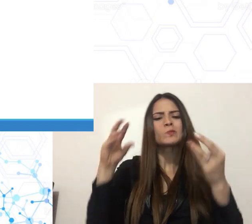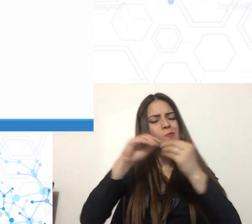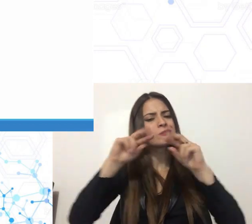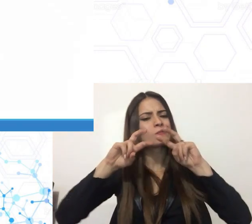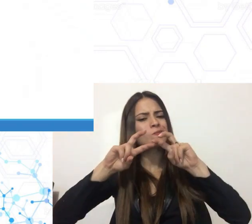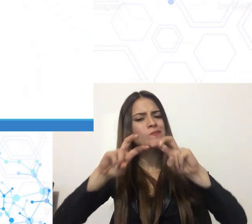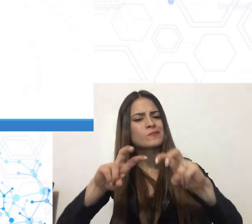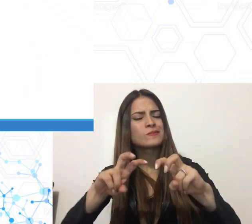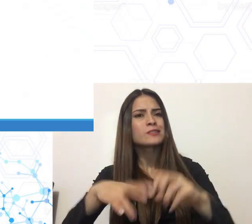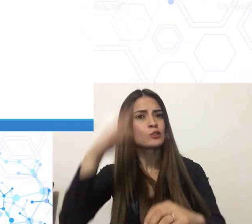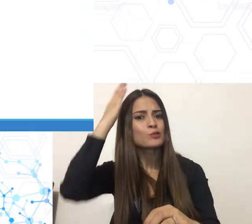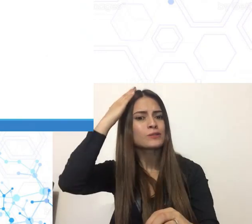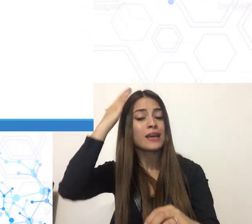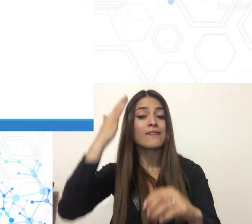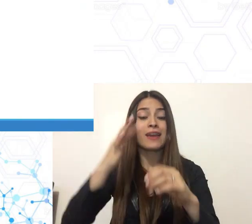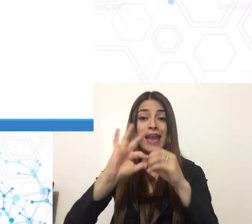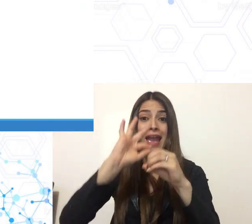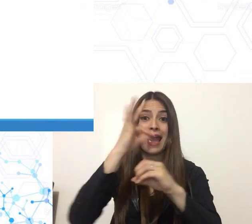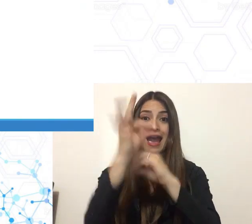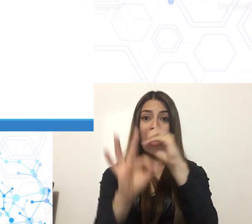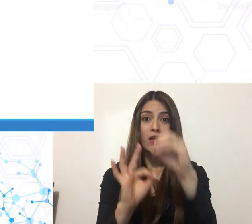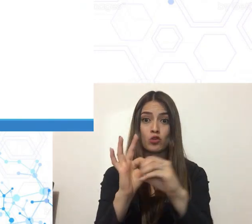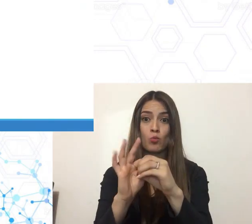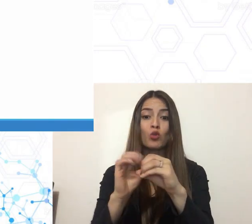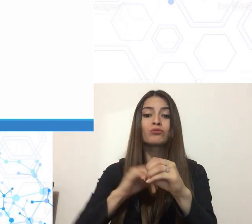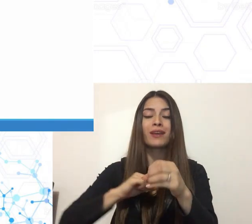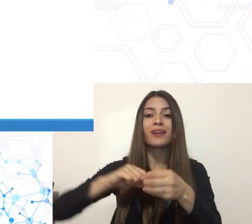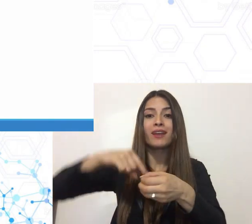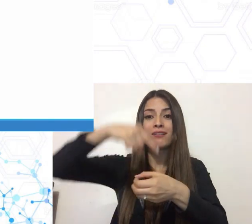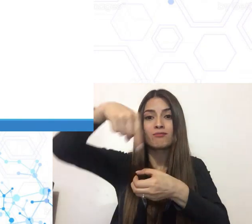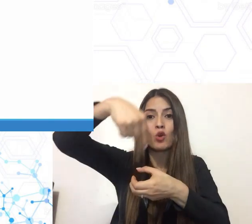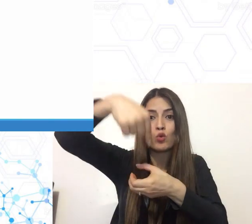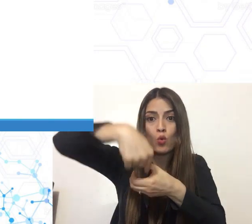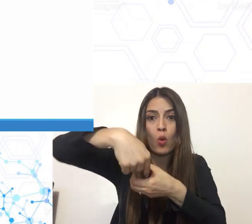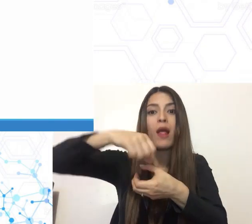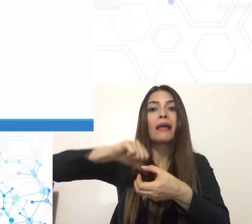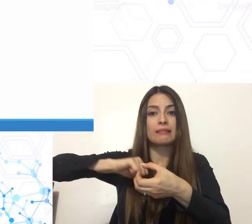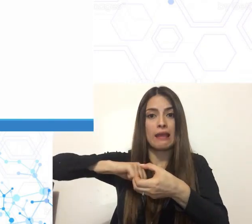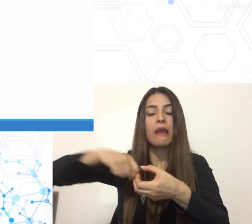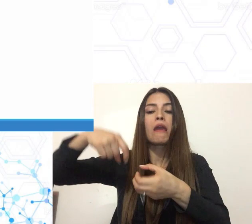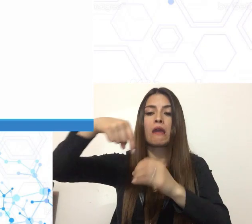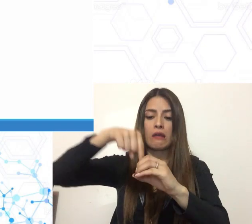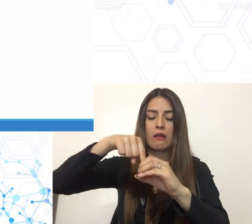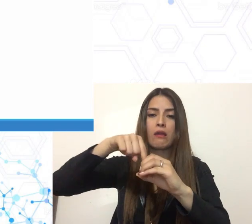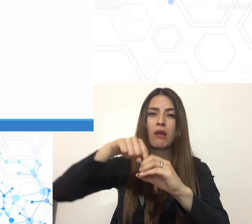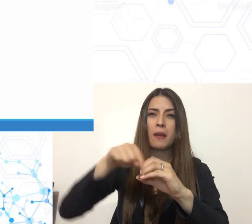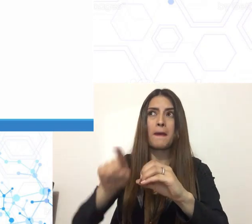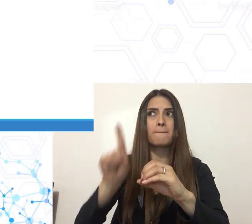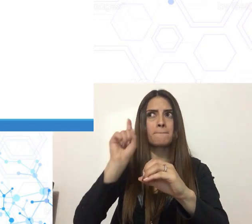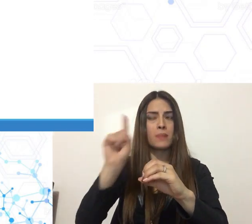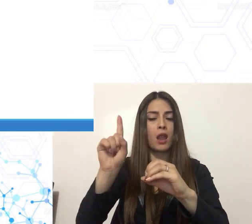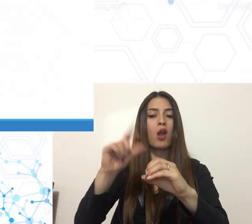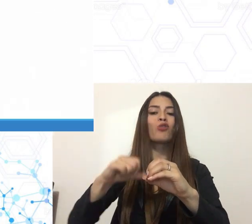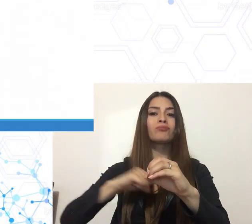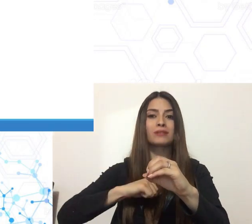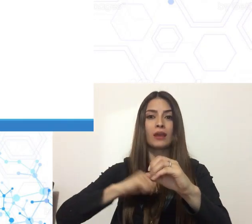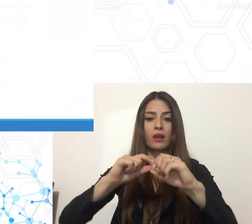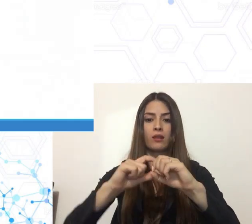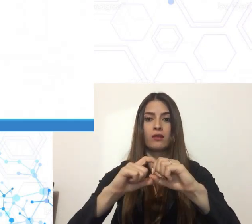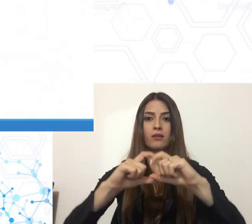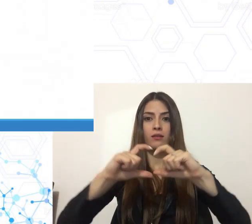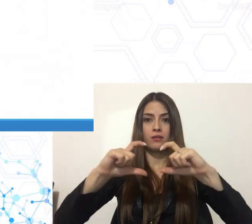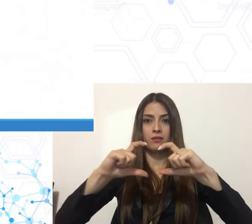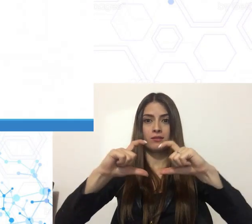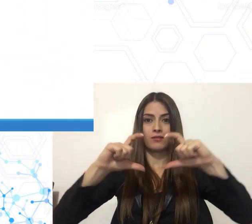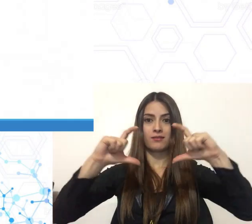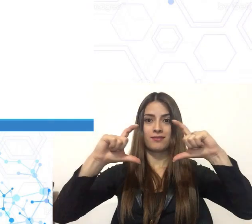claramente existe un núcleo y que la mayor parte del átomo es vacío, que los electrones se mueven por lo que